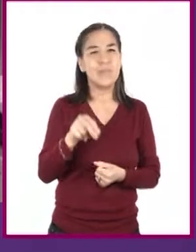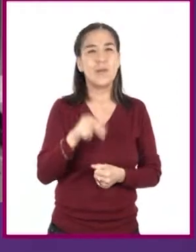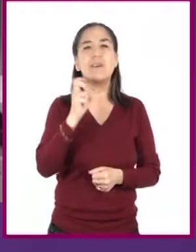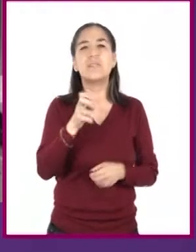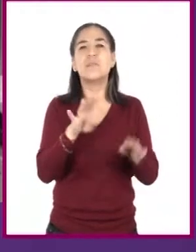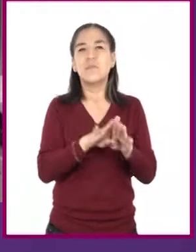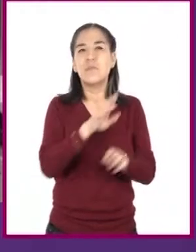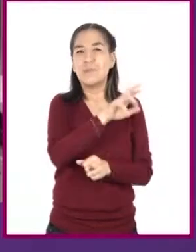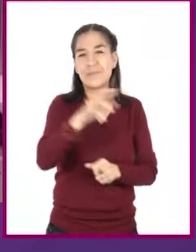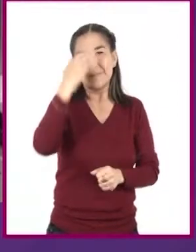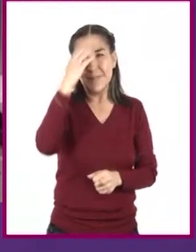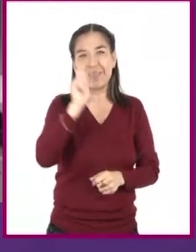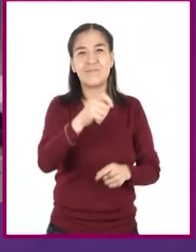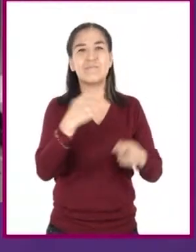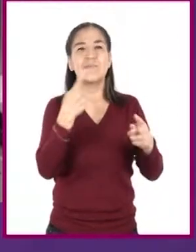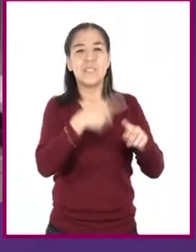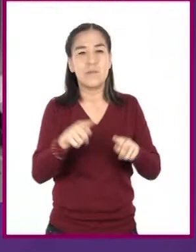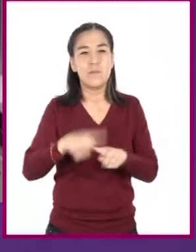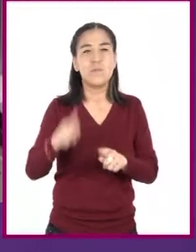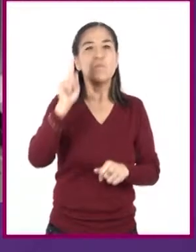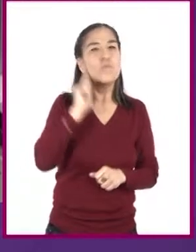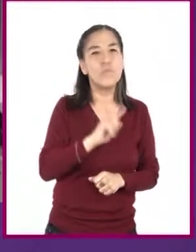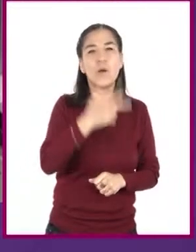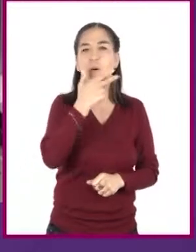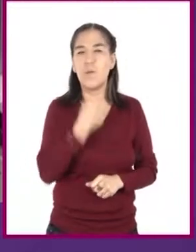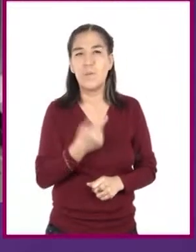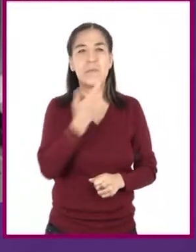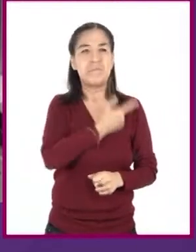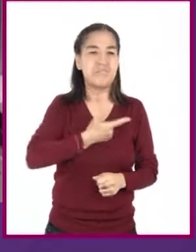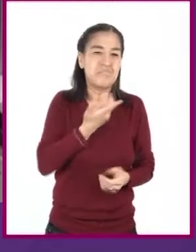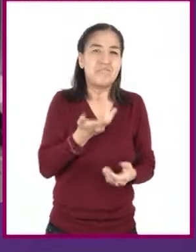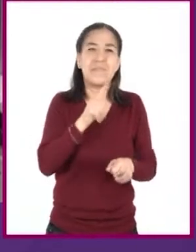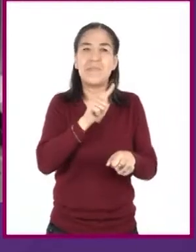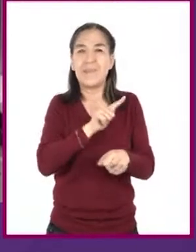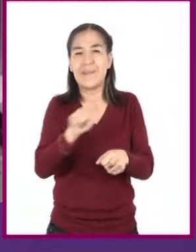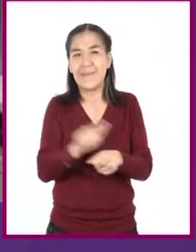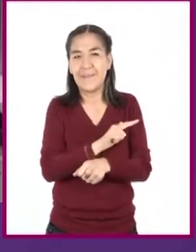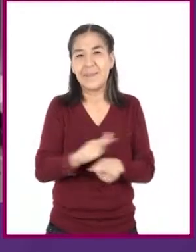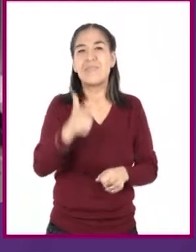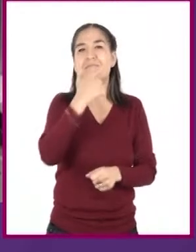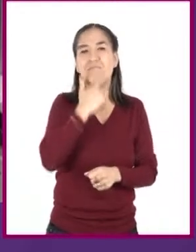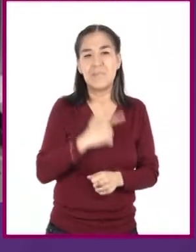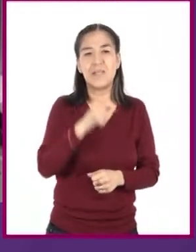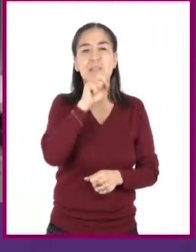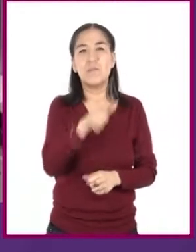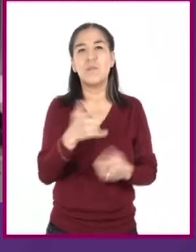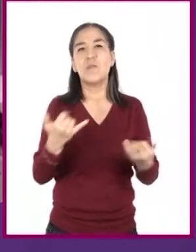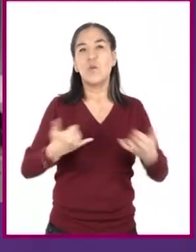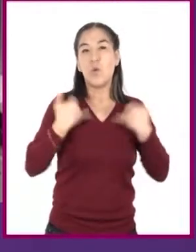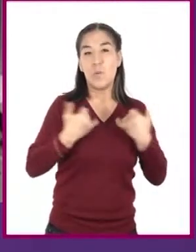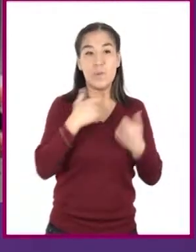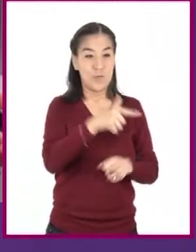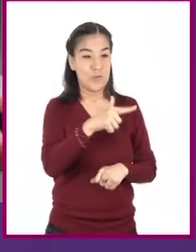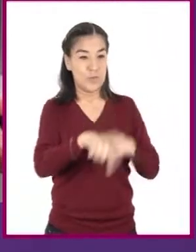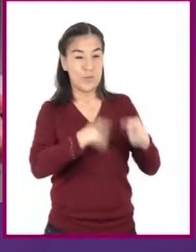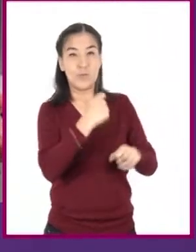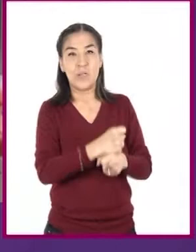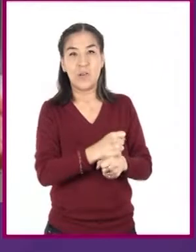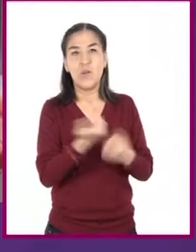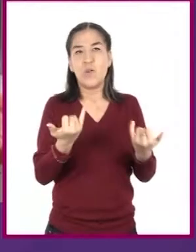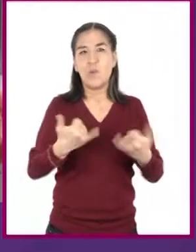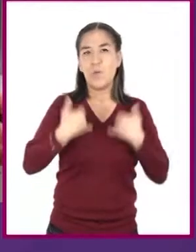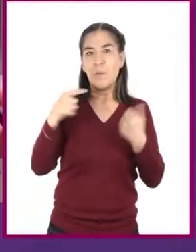las diferencias por género y por sexo, y también saber si nos referimos a jóvenes de 12 años o a jóvenes